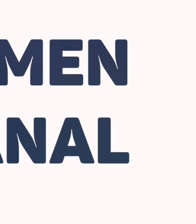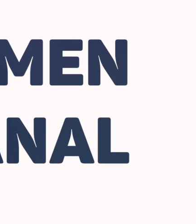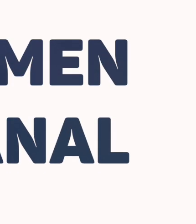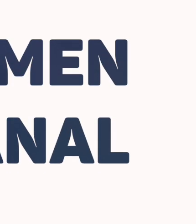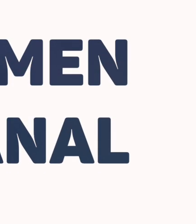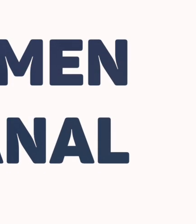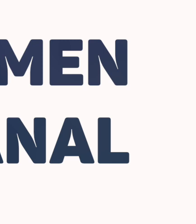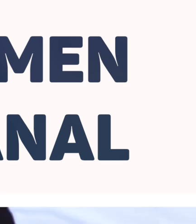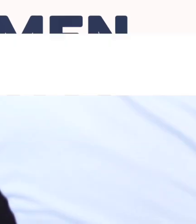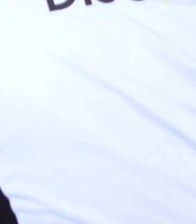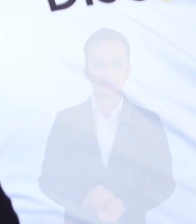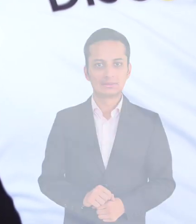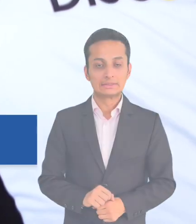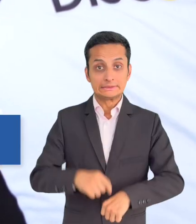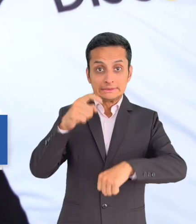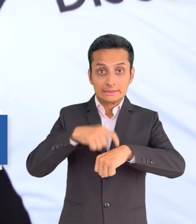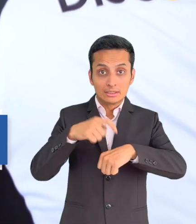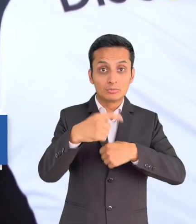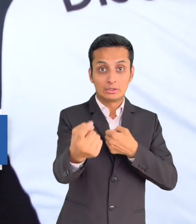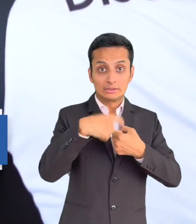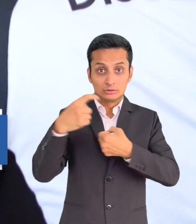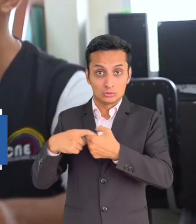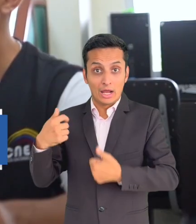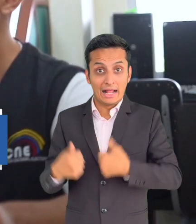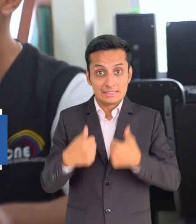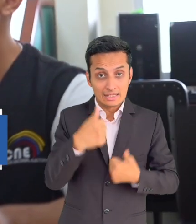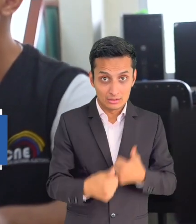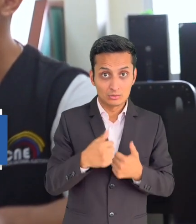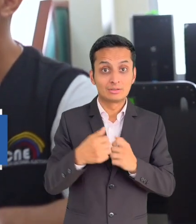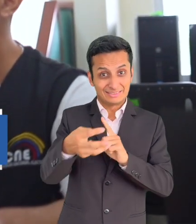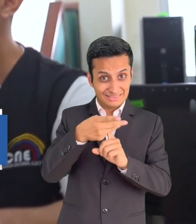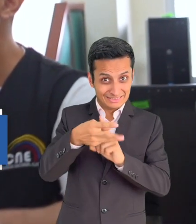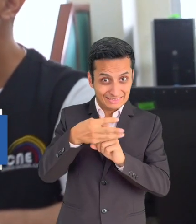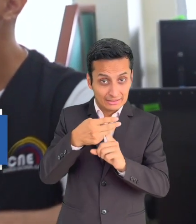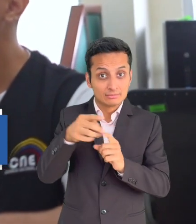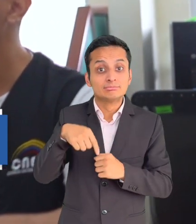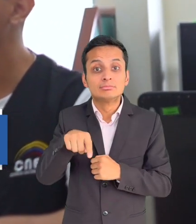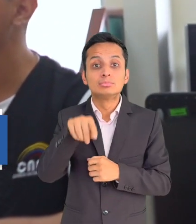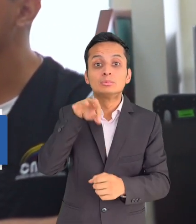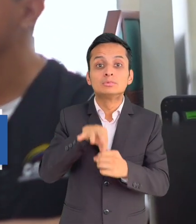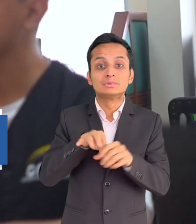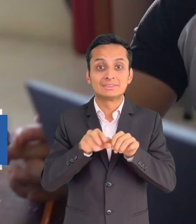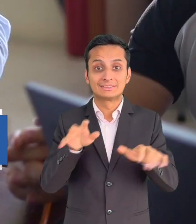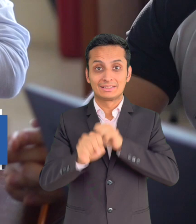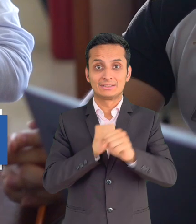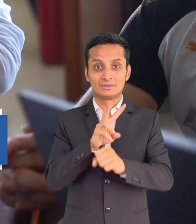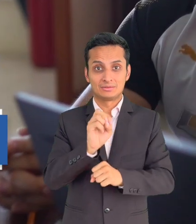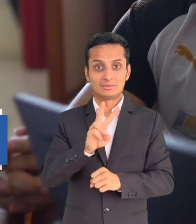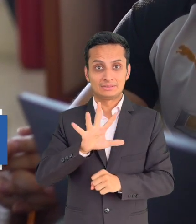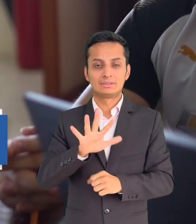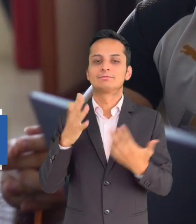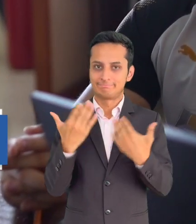resumen semanal concluyó el periodo de inscripción de candidaturas en línea para las elecciones